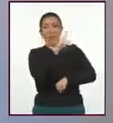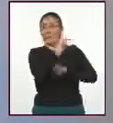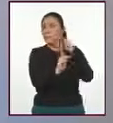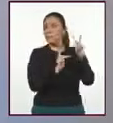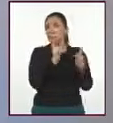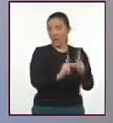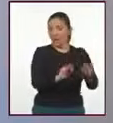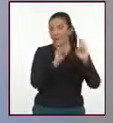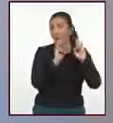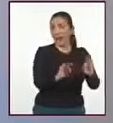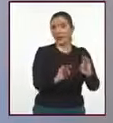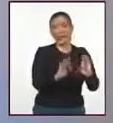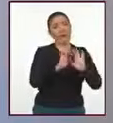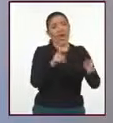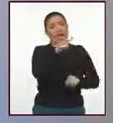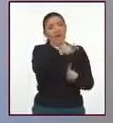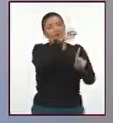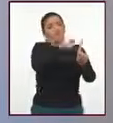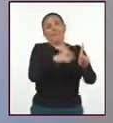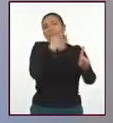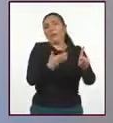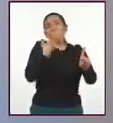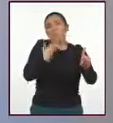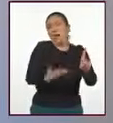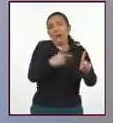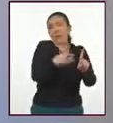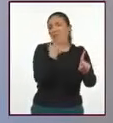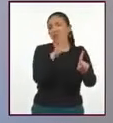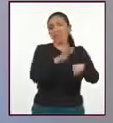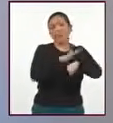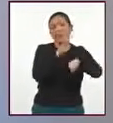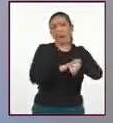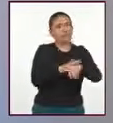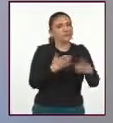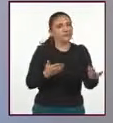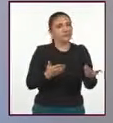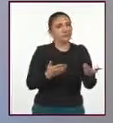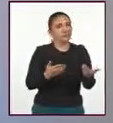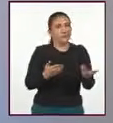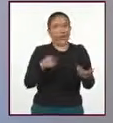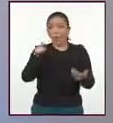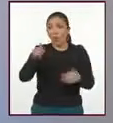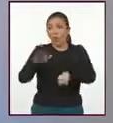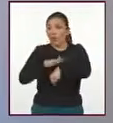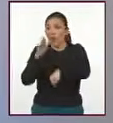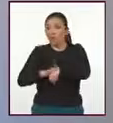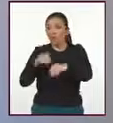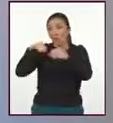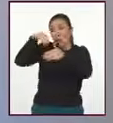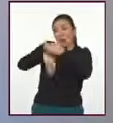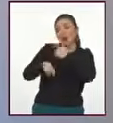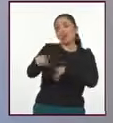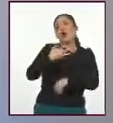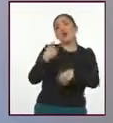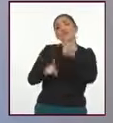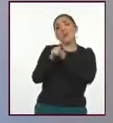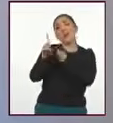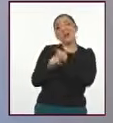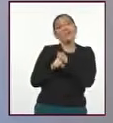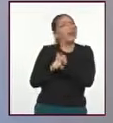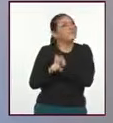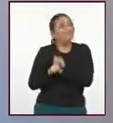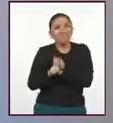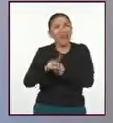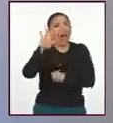como déjenlo, todo está perfecto y lo está haciendo bien, y decir, pues quien tiene calificación baja tiene problema. Hay veces que es al contrario